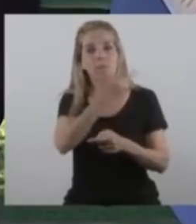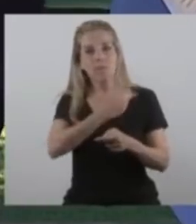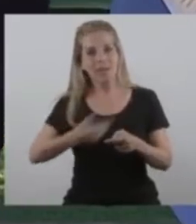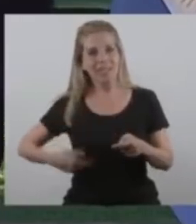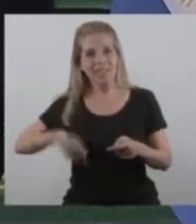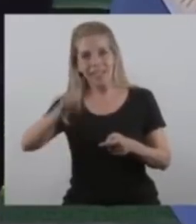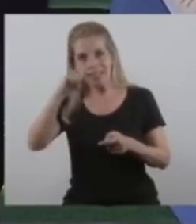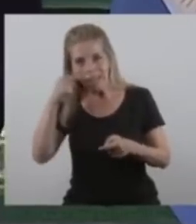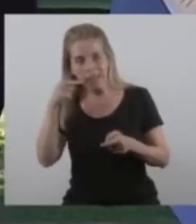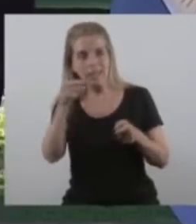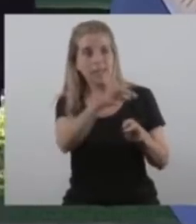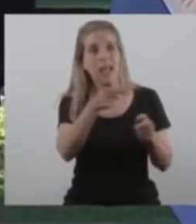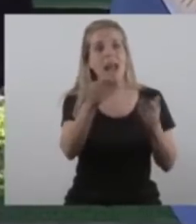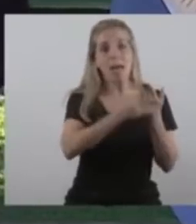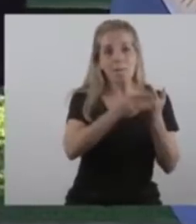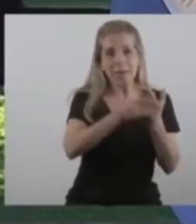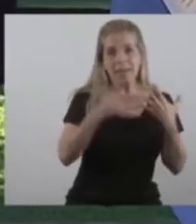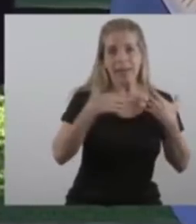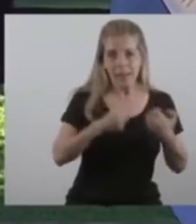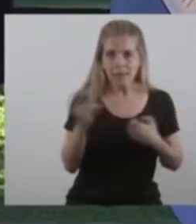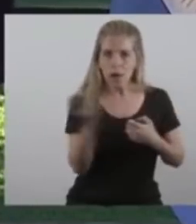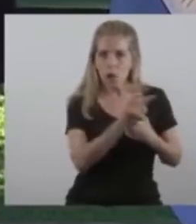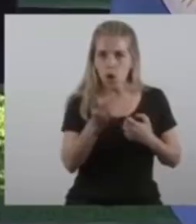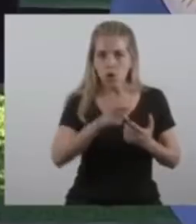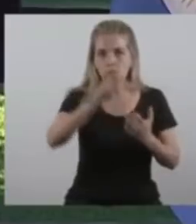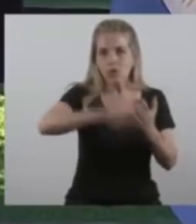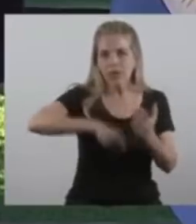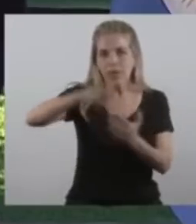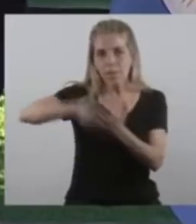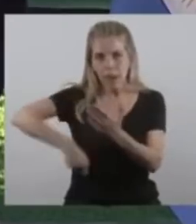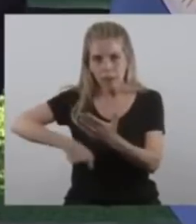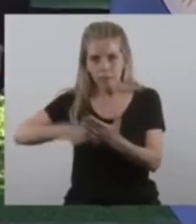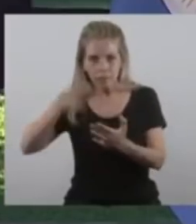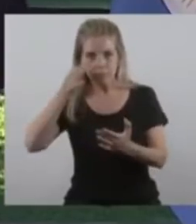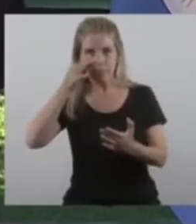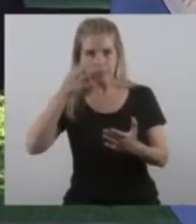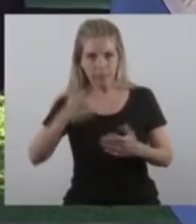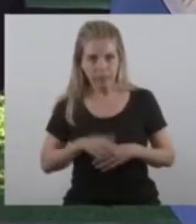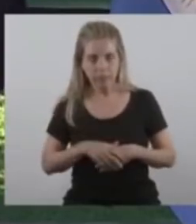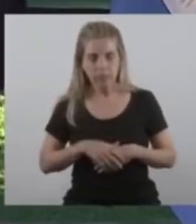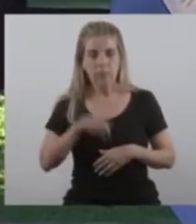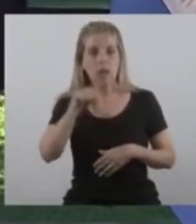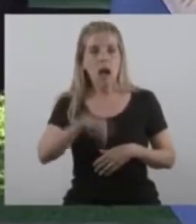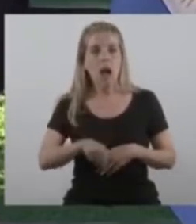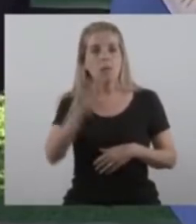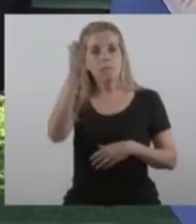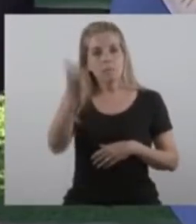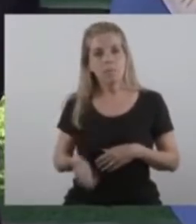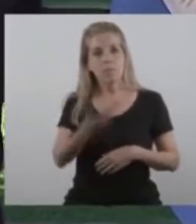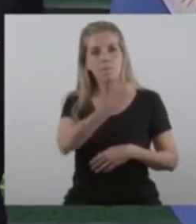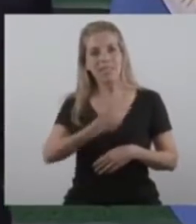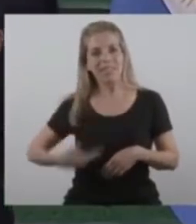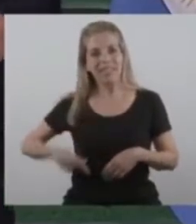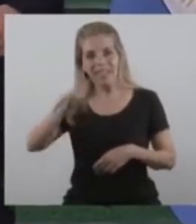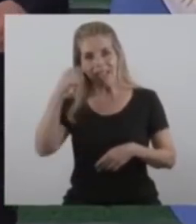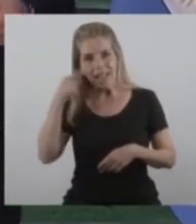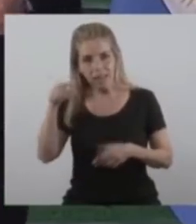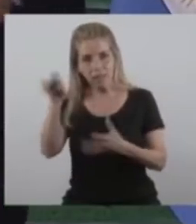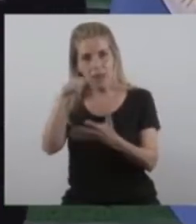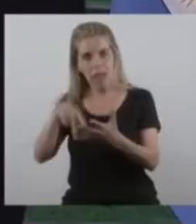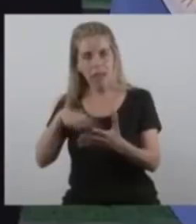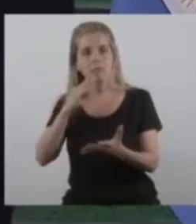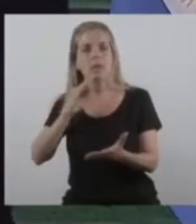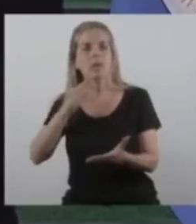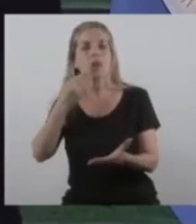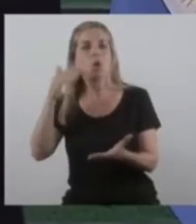y a la señora ministra, quienes firman ante mí, doy fe. El señor presidente de la Nación toma el juramento correspondiente.